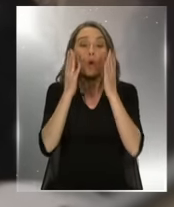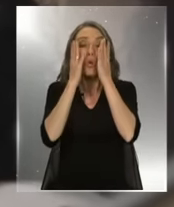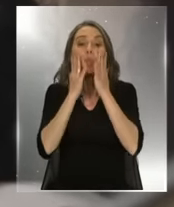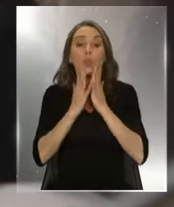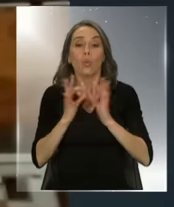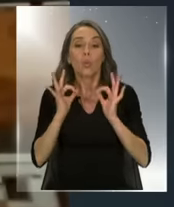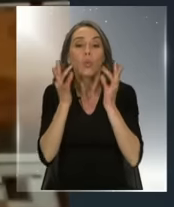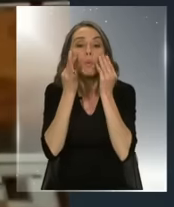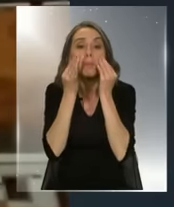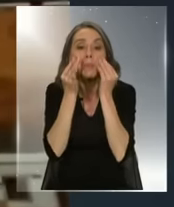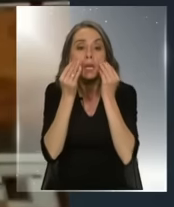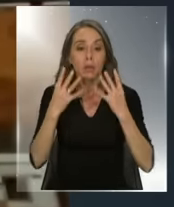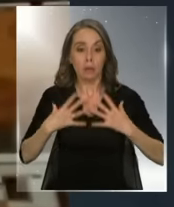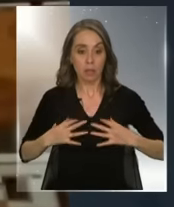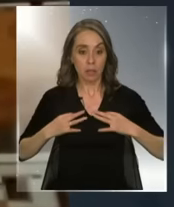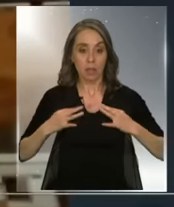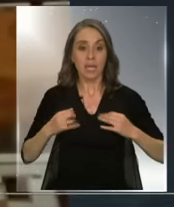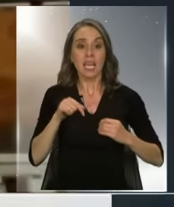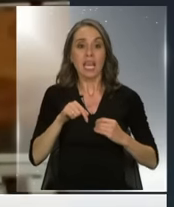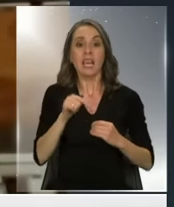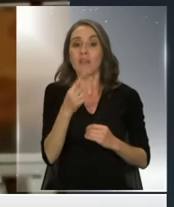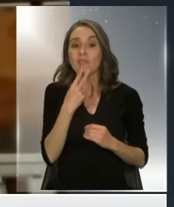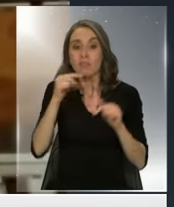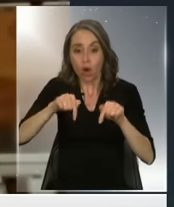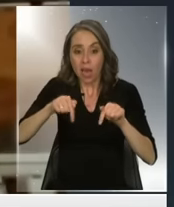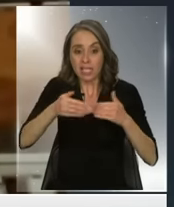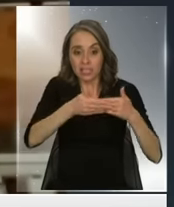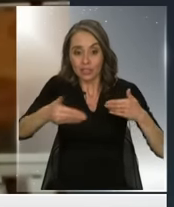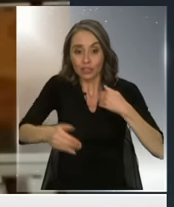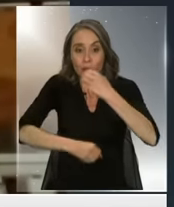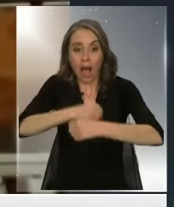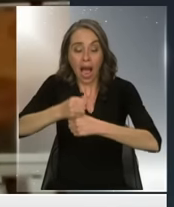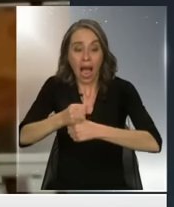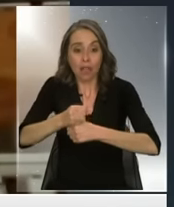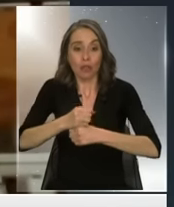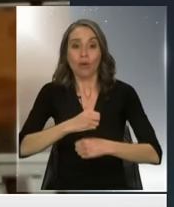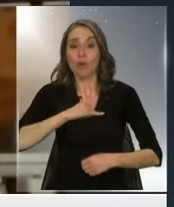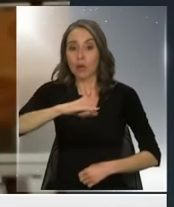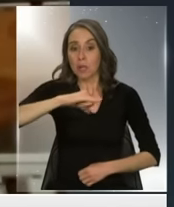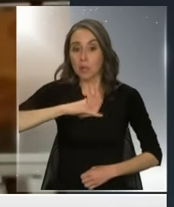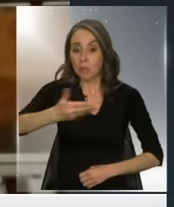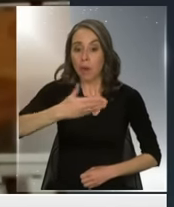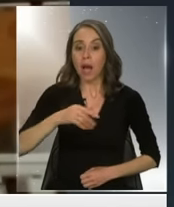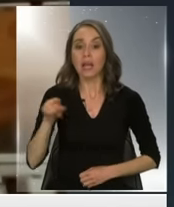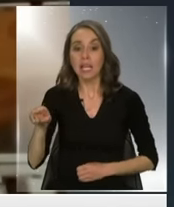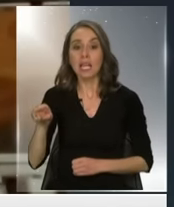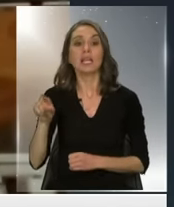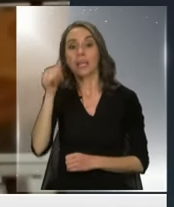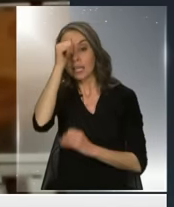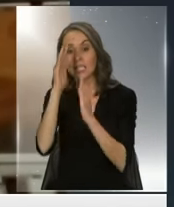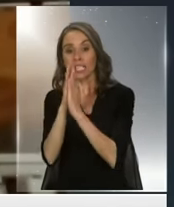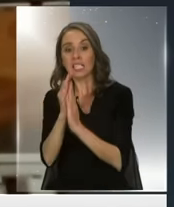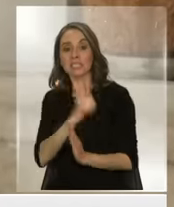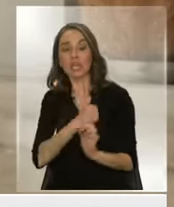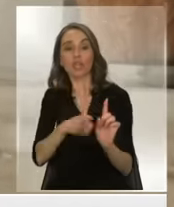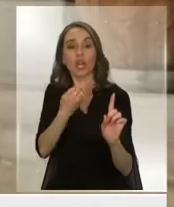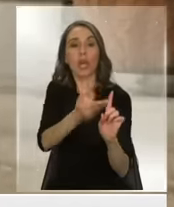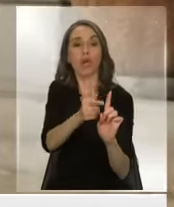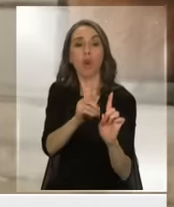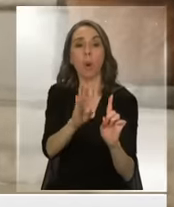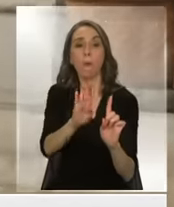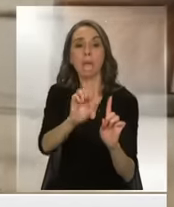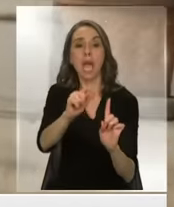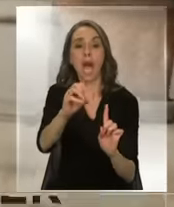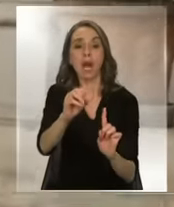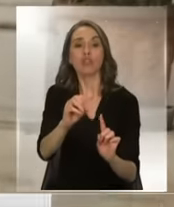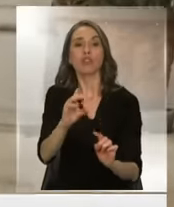que es una persona muy contemporánea a nosotros. Es de las beatificaciones más rápidas que ha tenido la Iglesia Católica. La